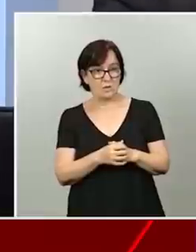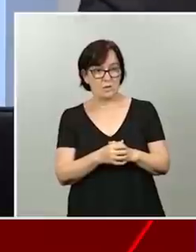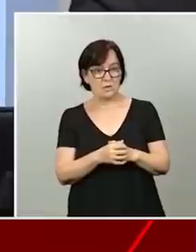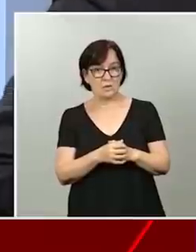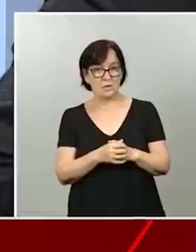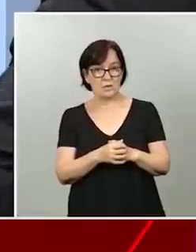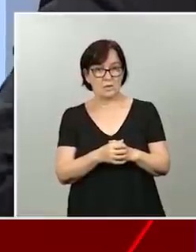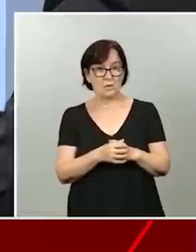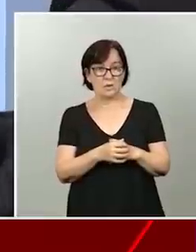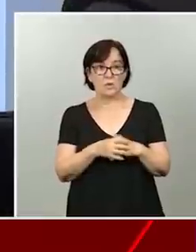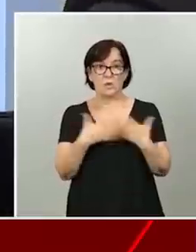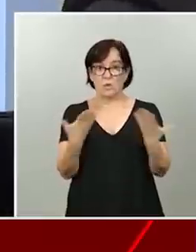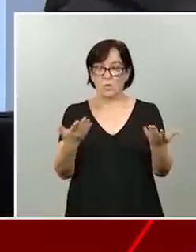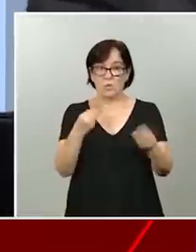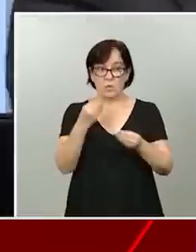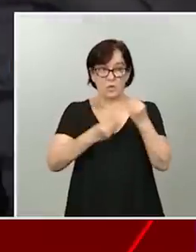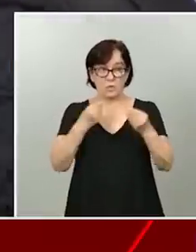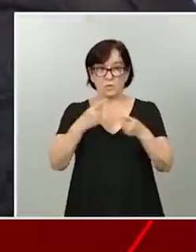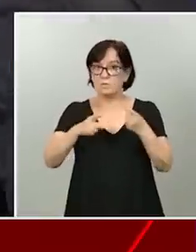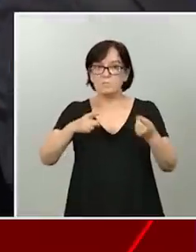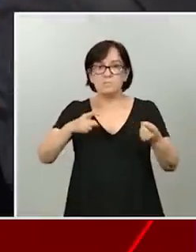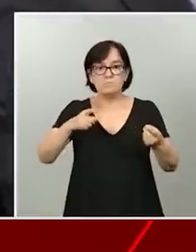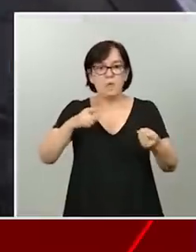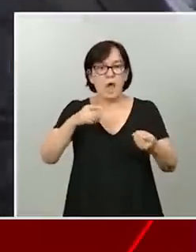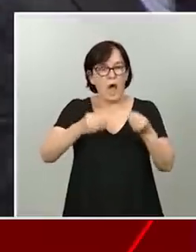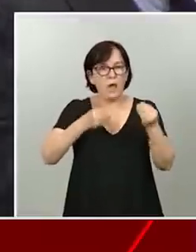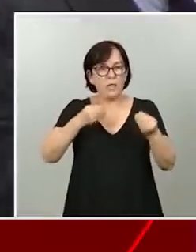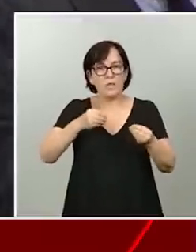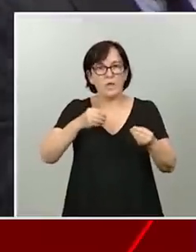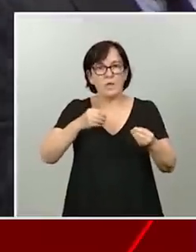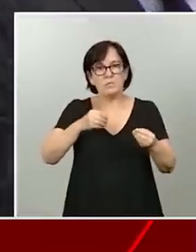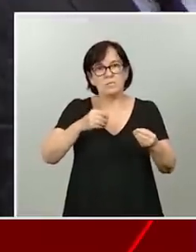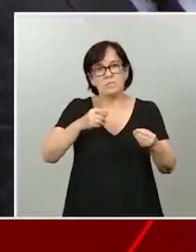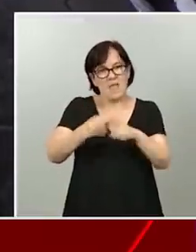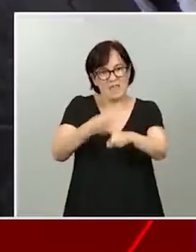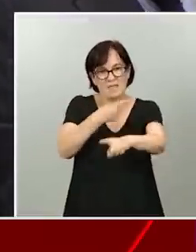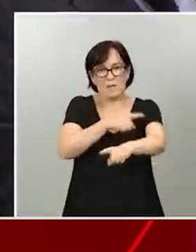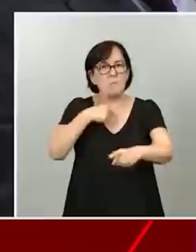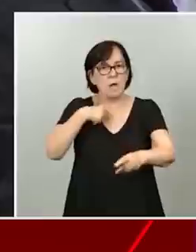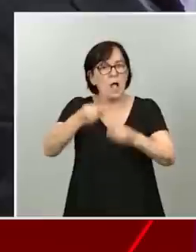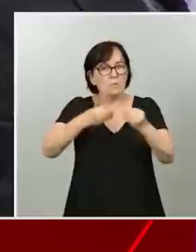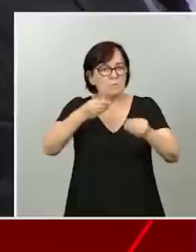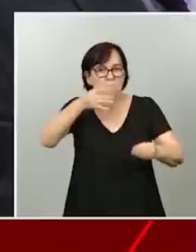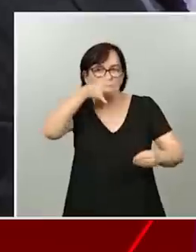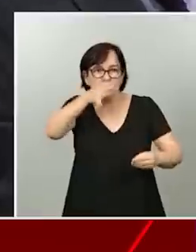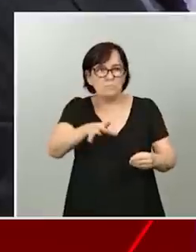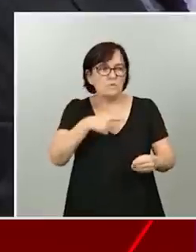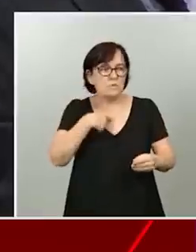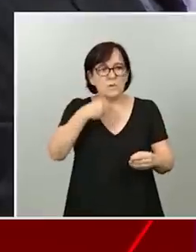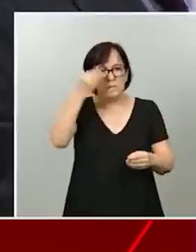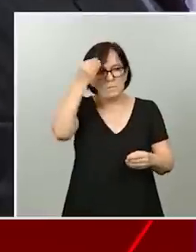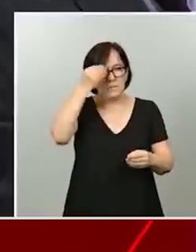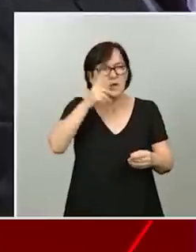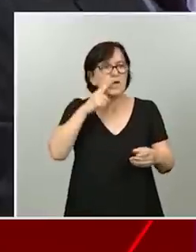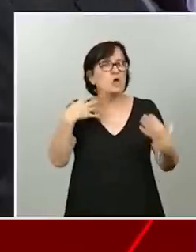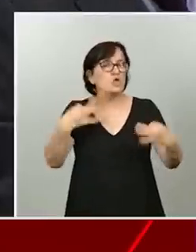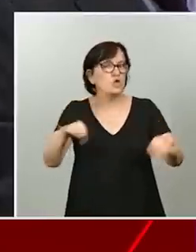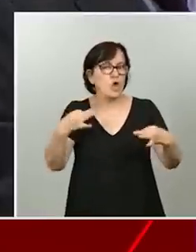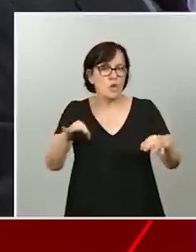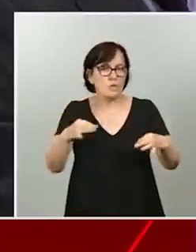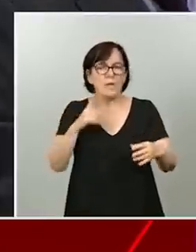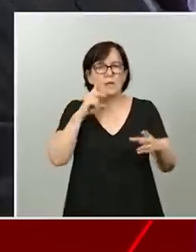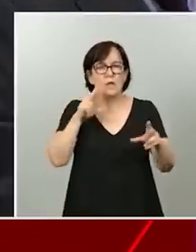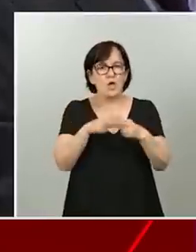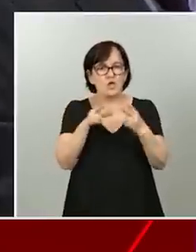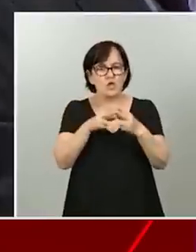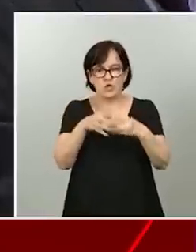Inda, que había que actuar contra determinados periodistas para erradicarlos. sea, el proyecto final, y hay que recordar que en uno de esos chats se revela que de